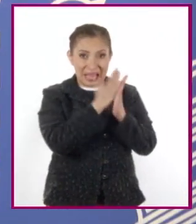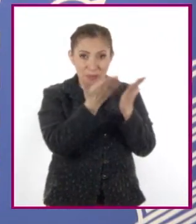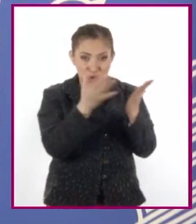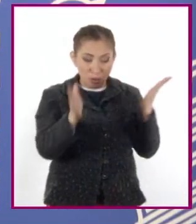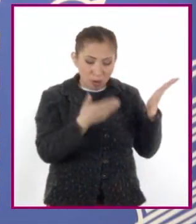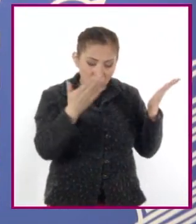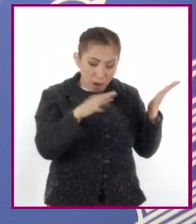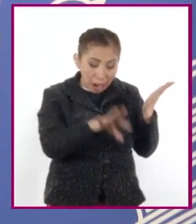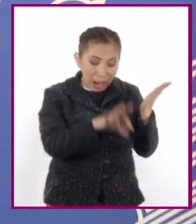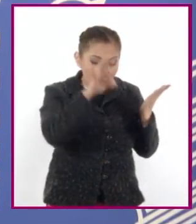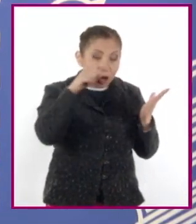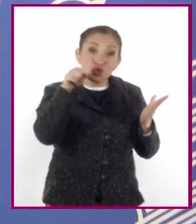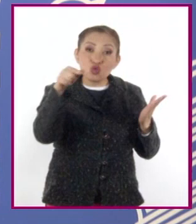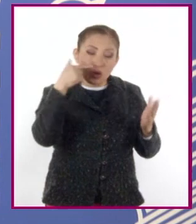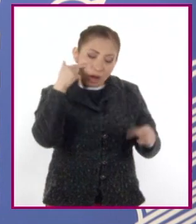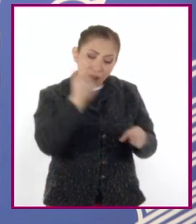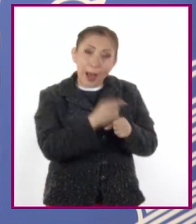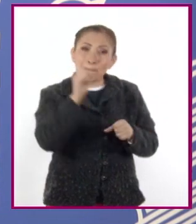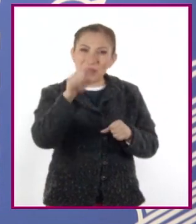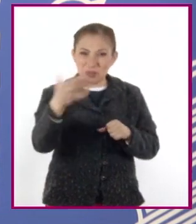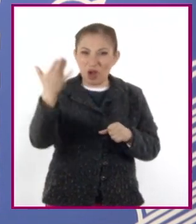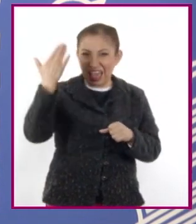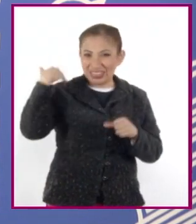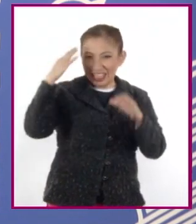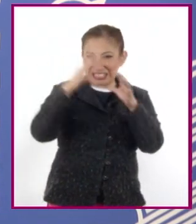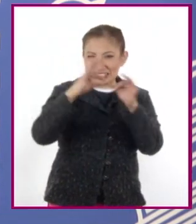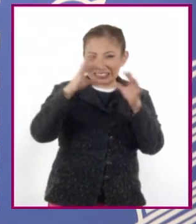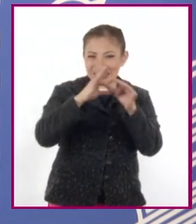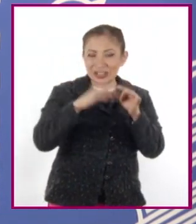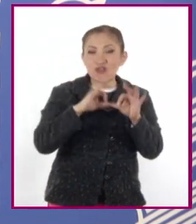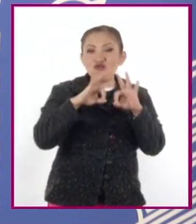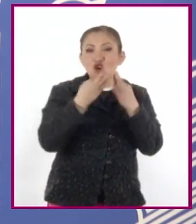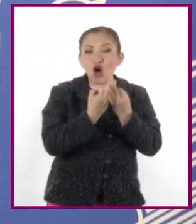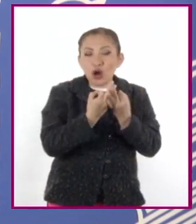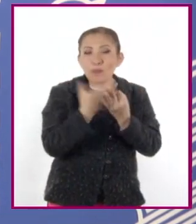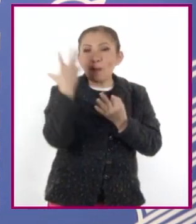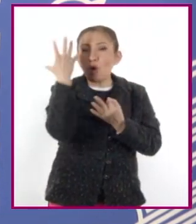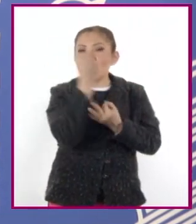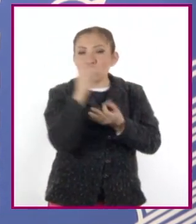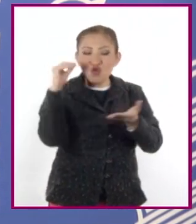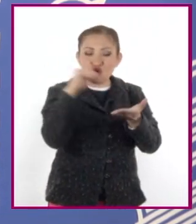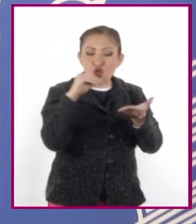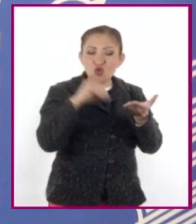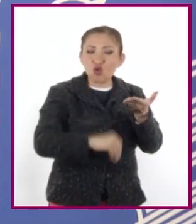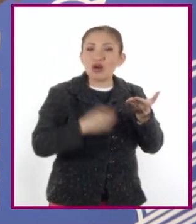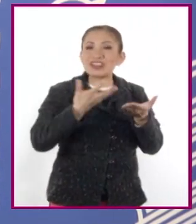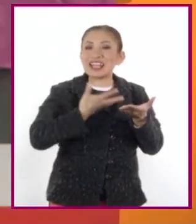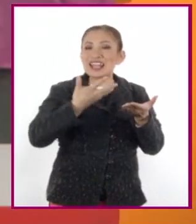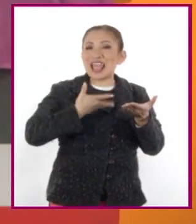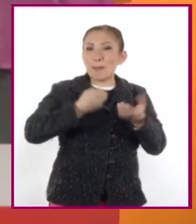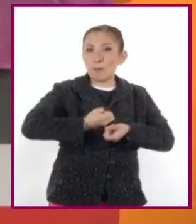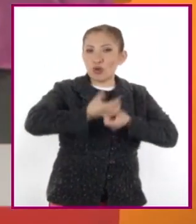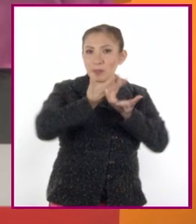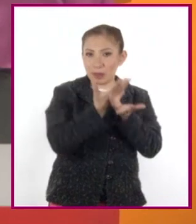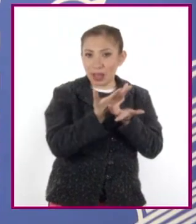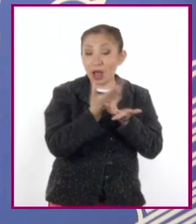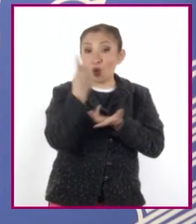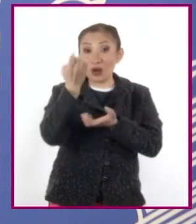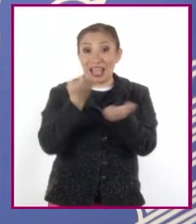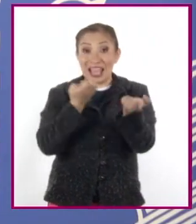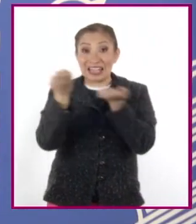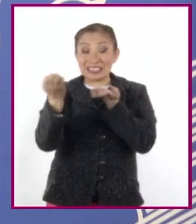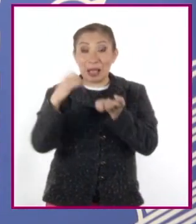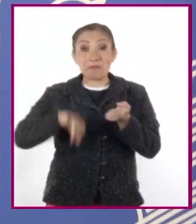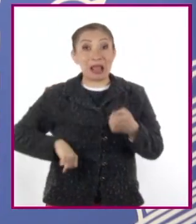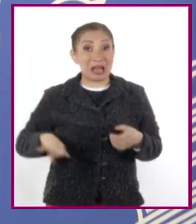texto e identifiquen los recursos estilísticos con los que trabajó el autor. Es más, un ejercicio